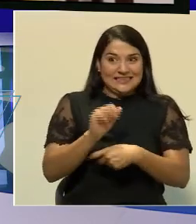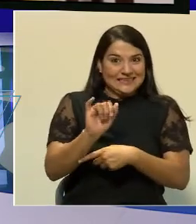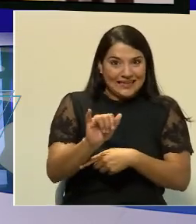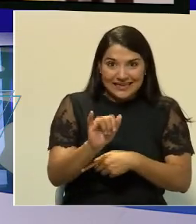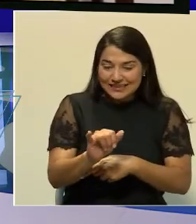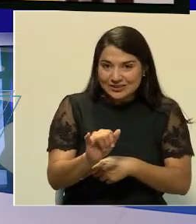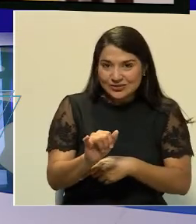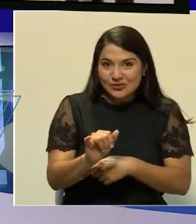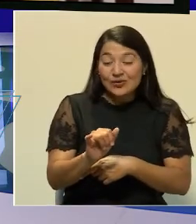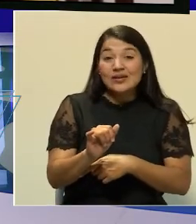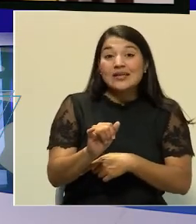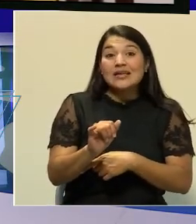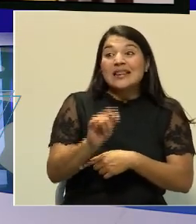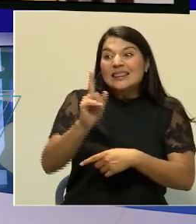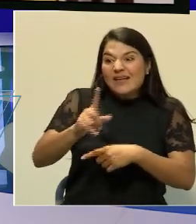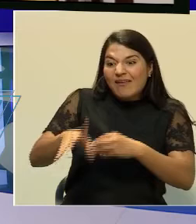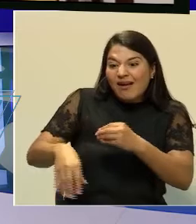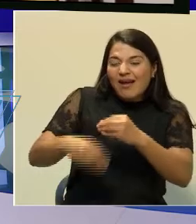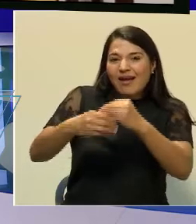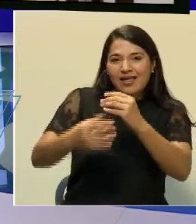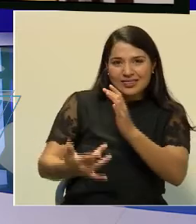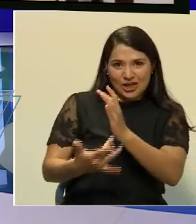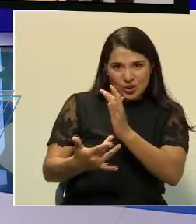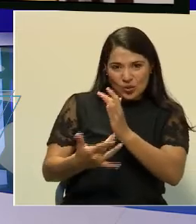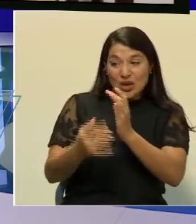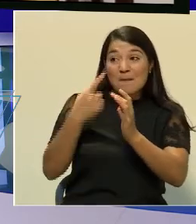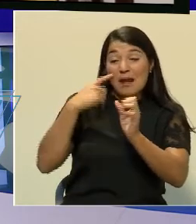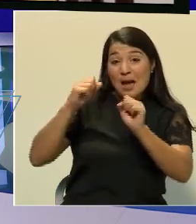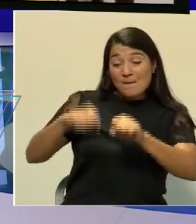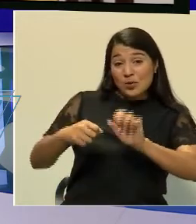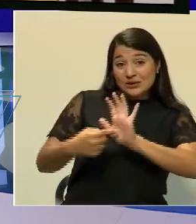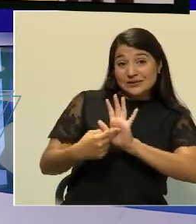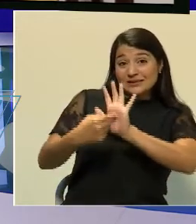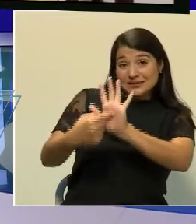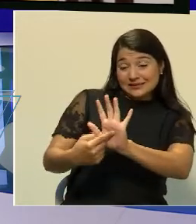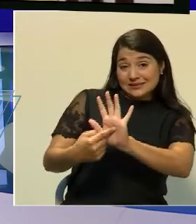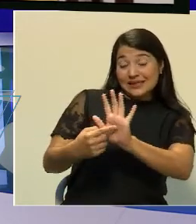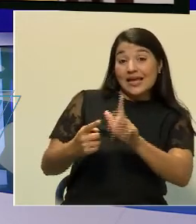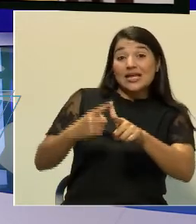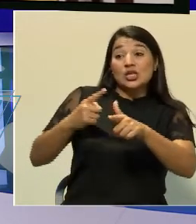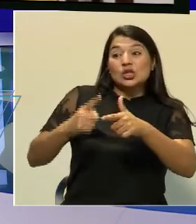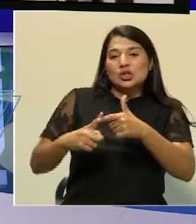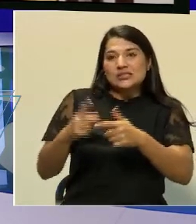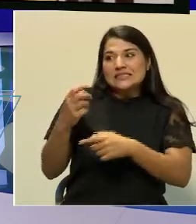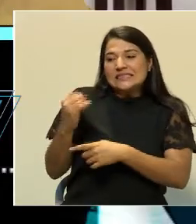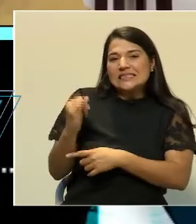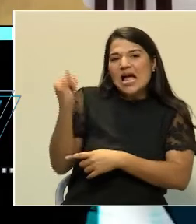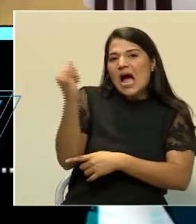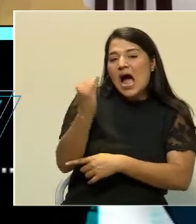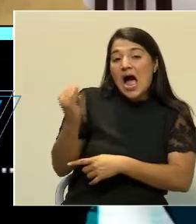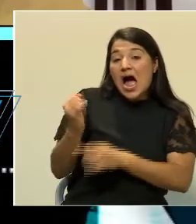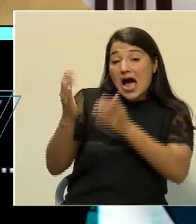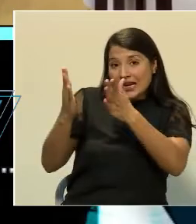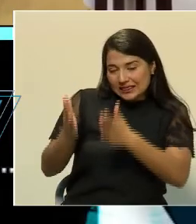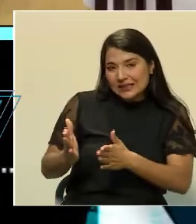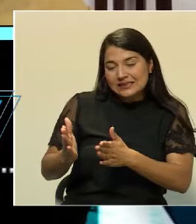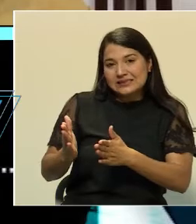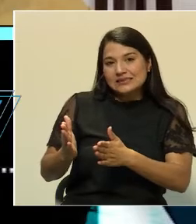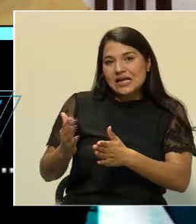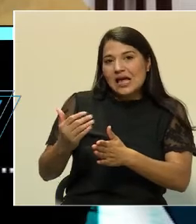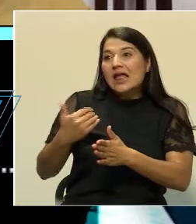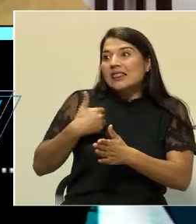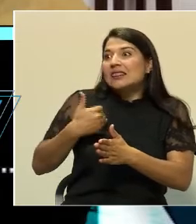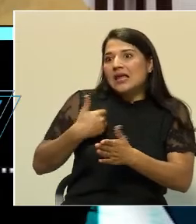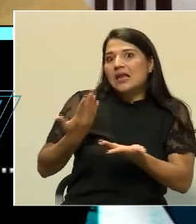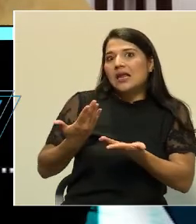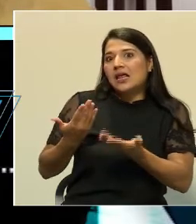esta barrera de la virtualidad nos pone en la situación de que los artistas que tienen la facilidad de las herramientas